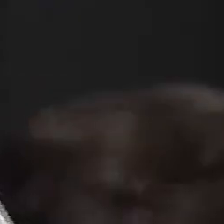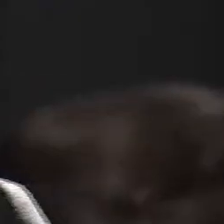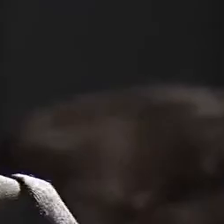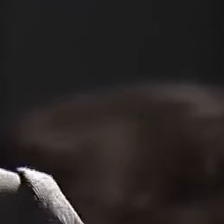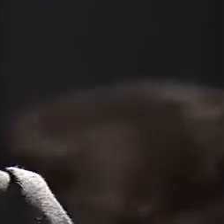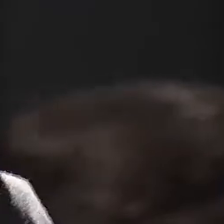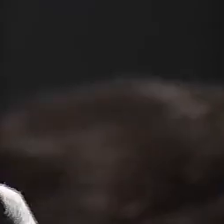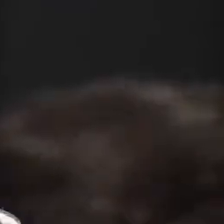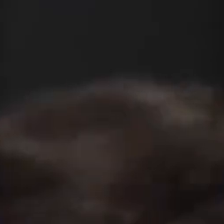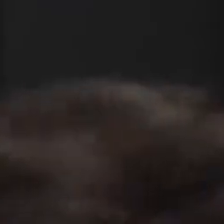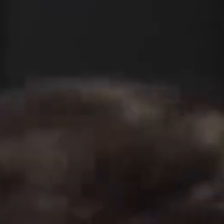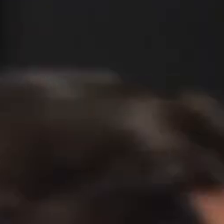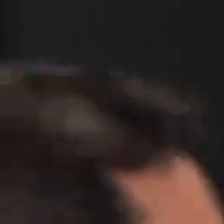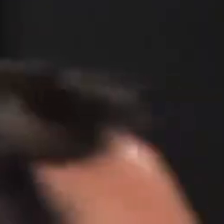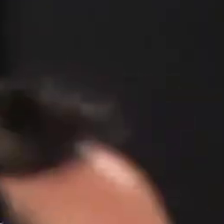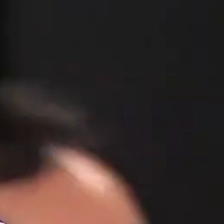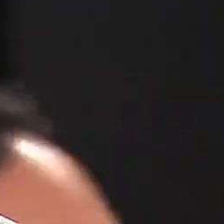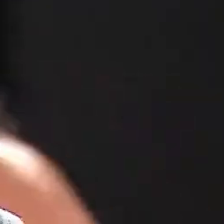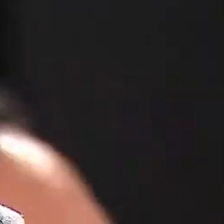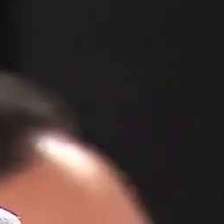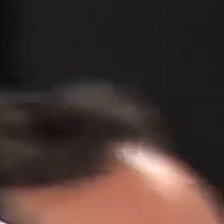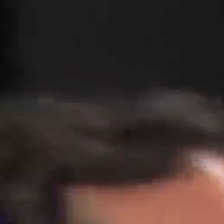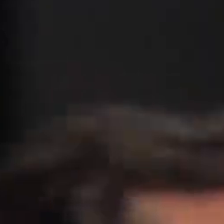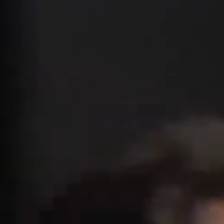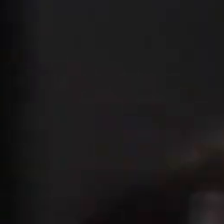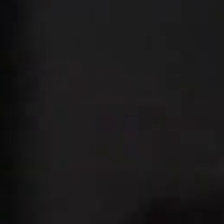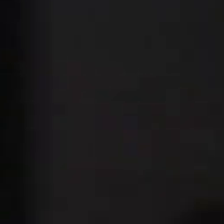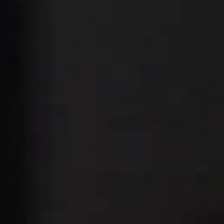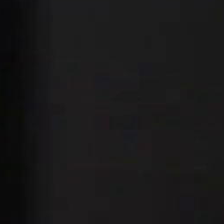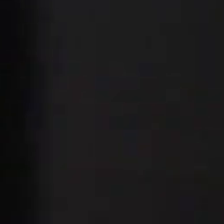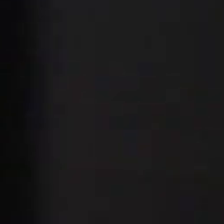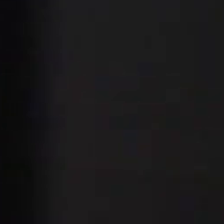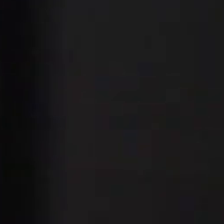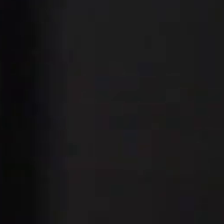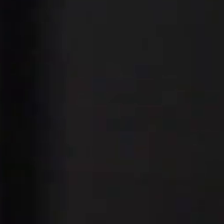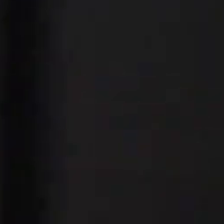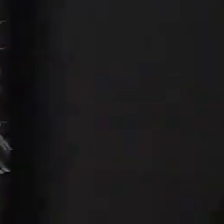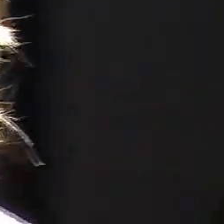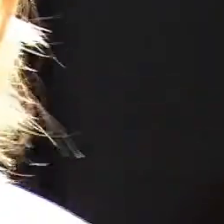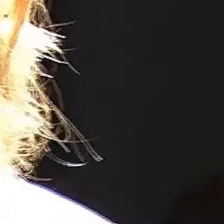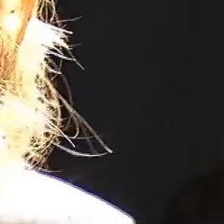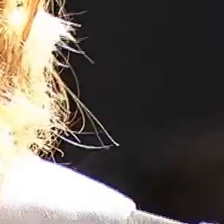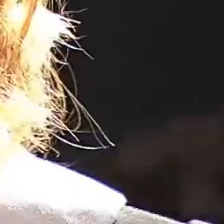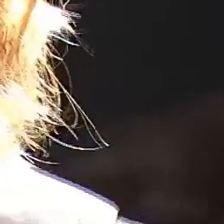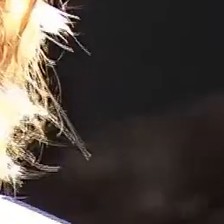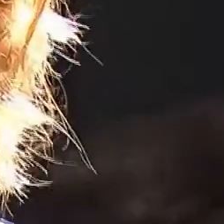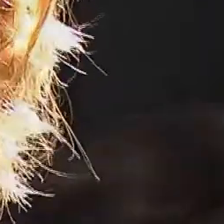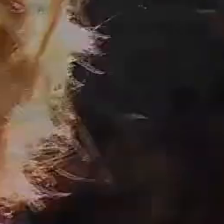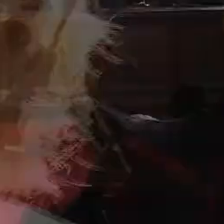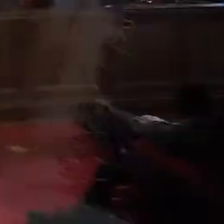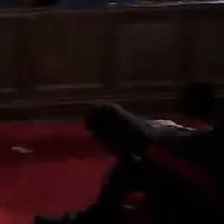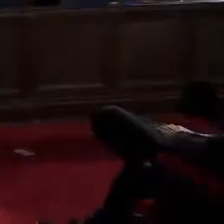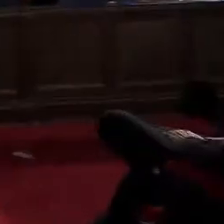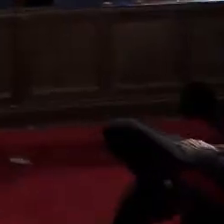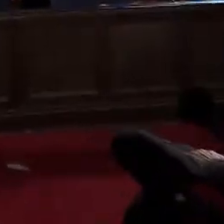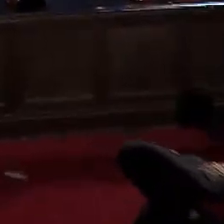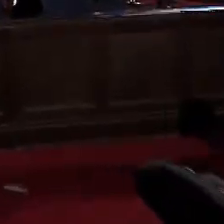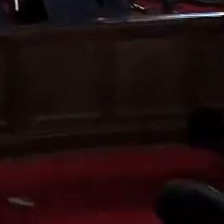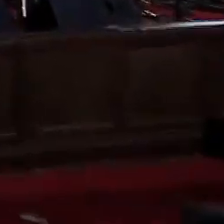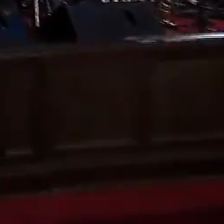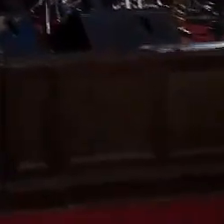labura y de la mugre serena de un romántico café y